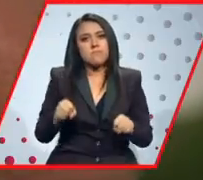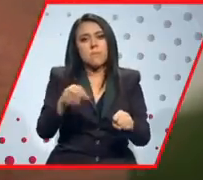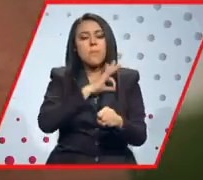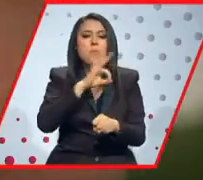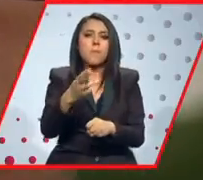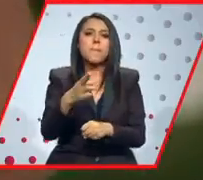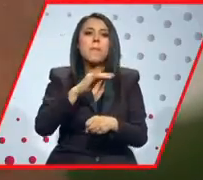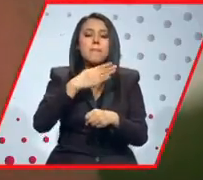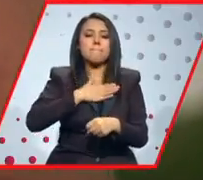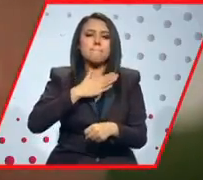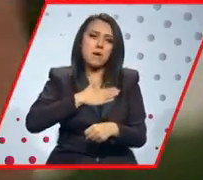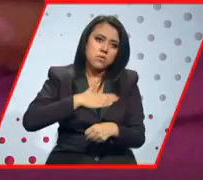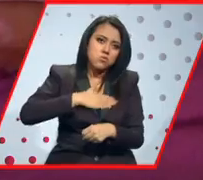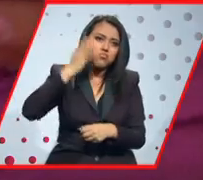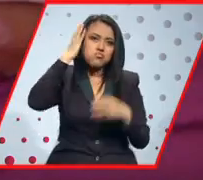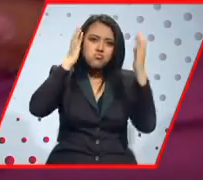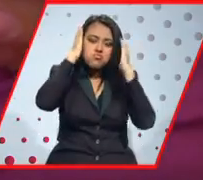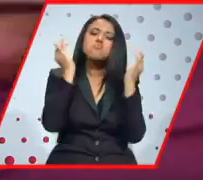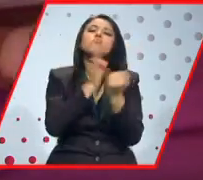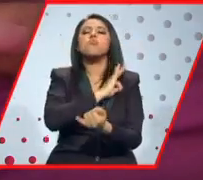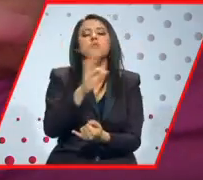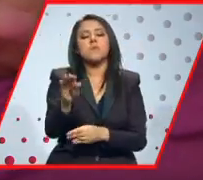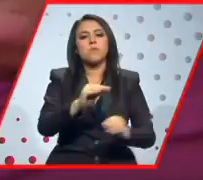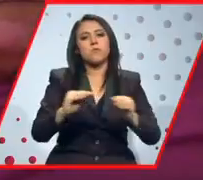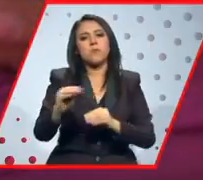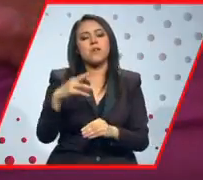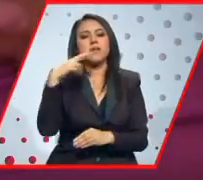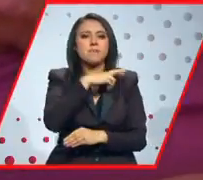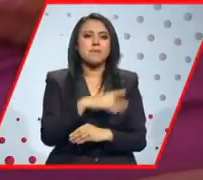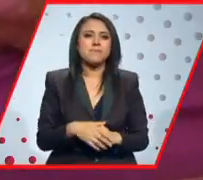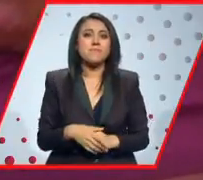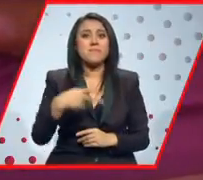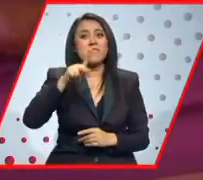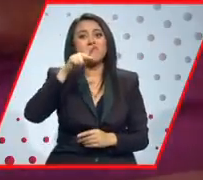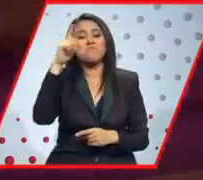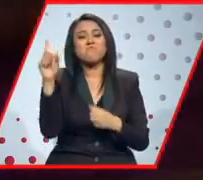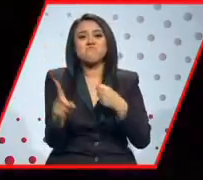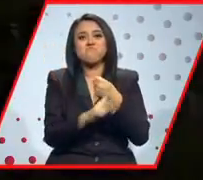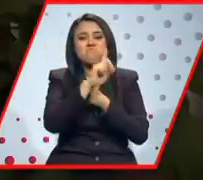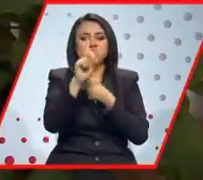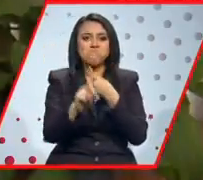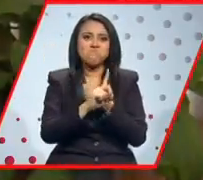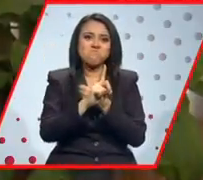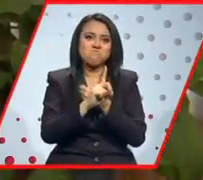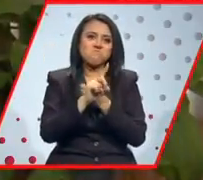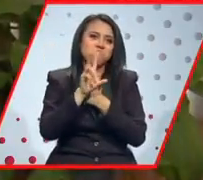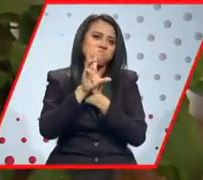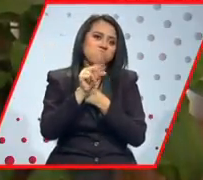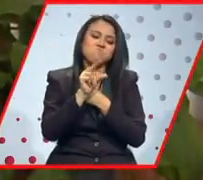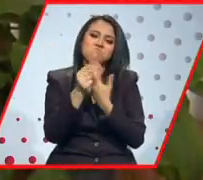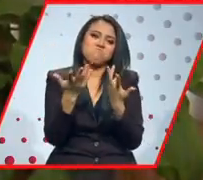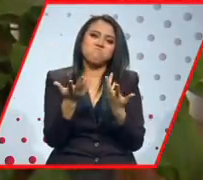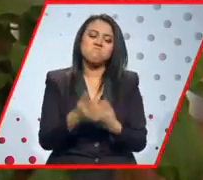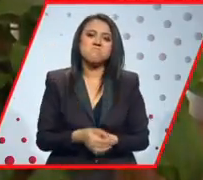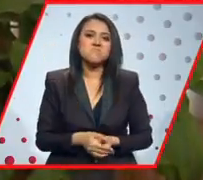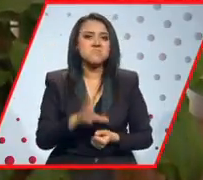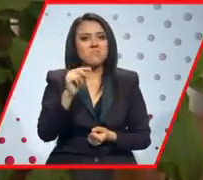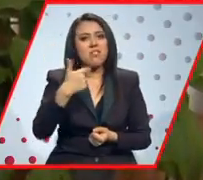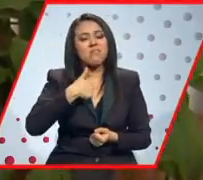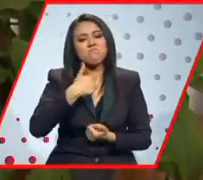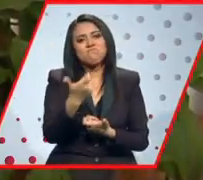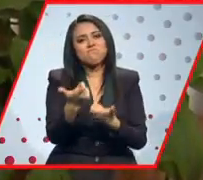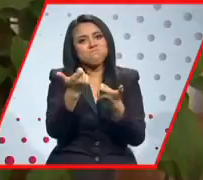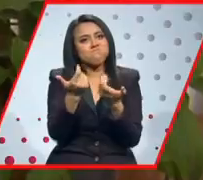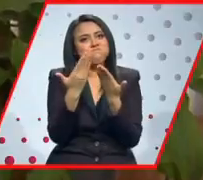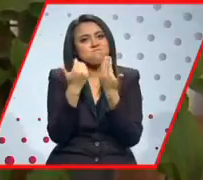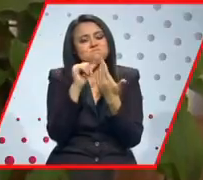poderla mover con más facilidad. Solo existe un problema. Pero la verdad es que no está dentro de nuestras